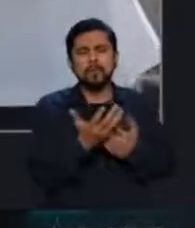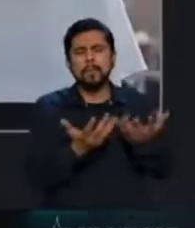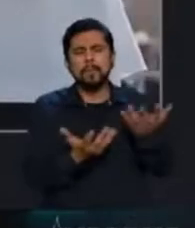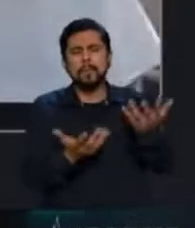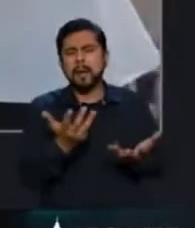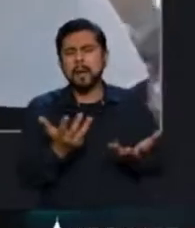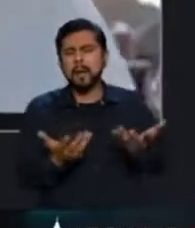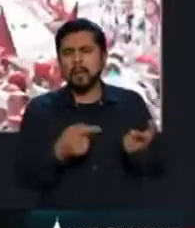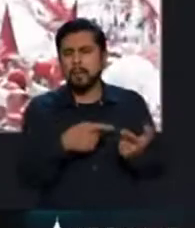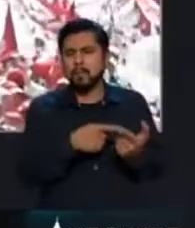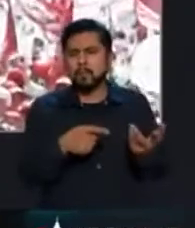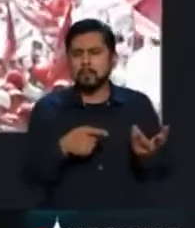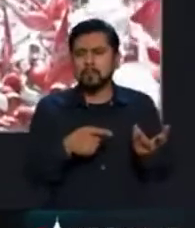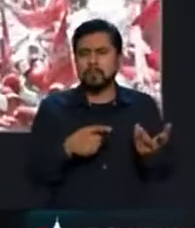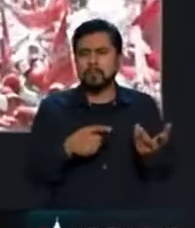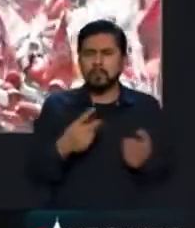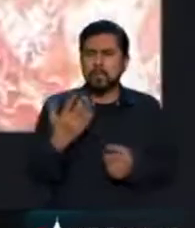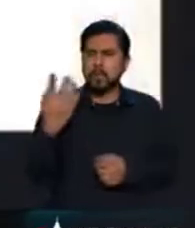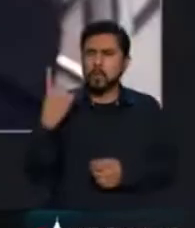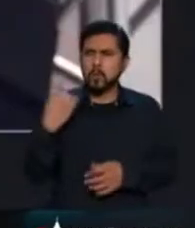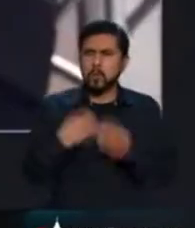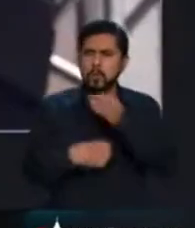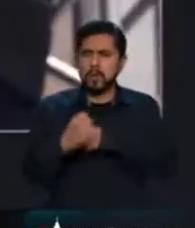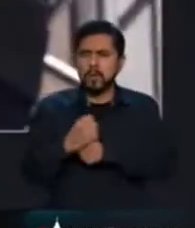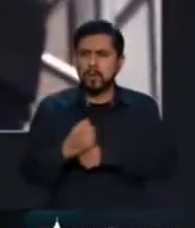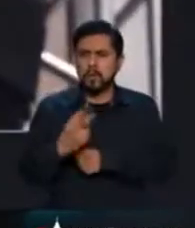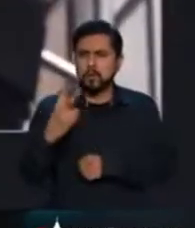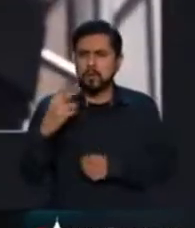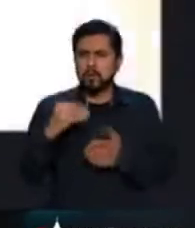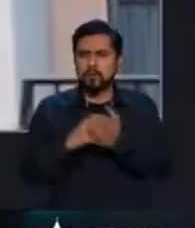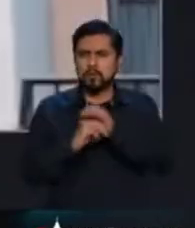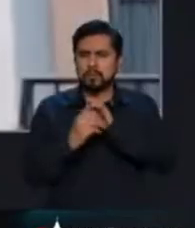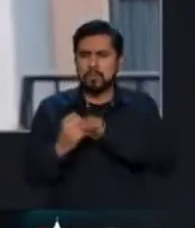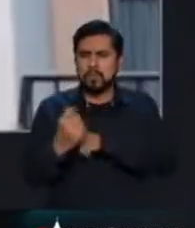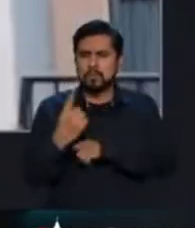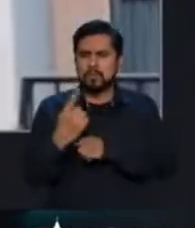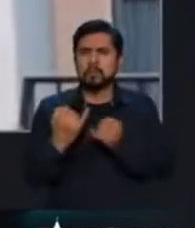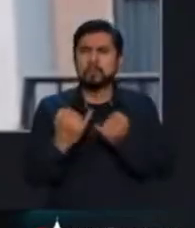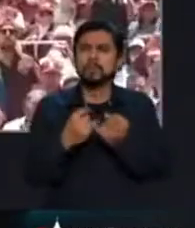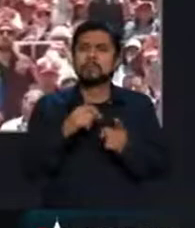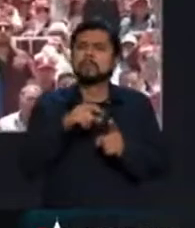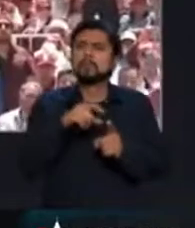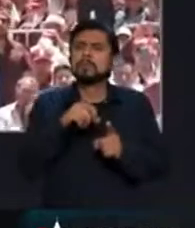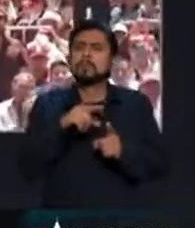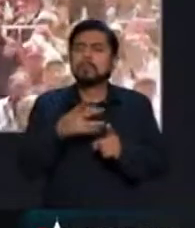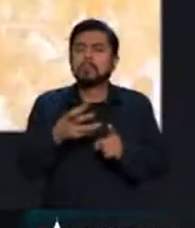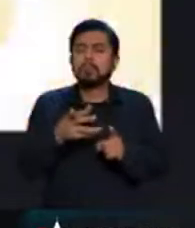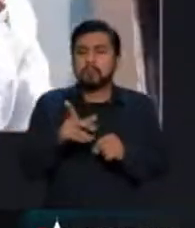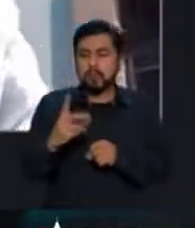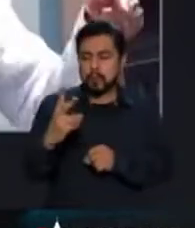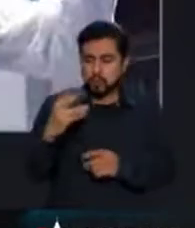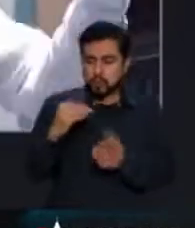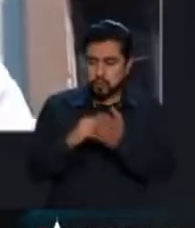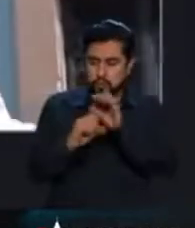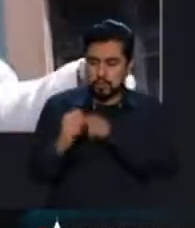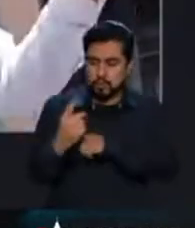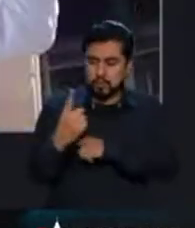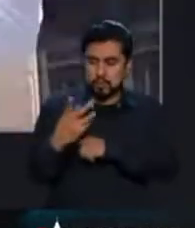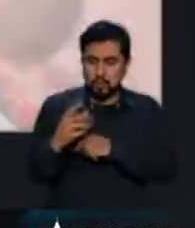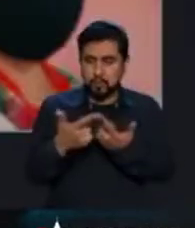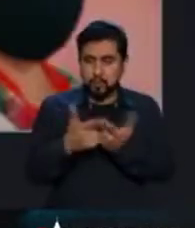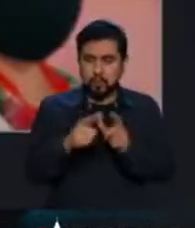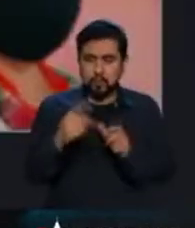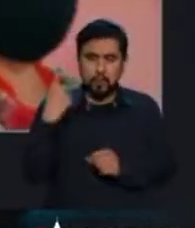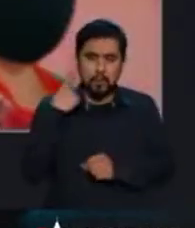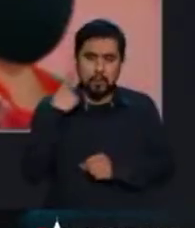con las del 21, es básicamente la misma proporción. Es decir, en el 21 Morena ganó 11